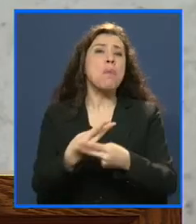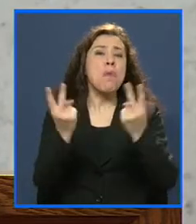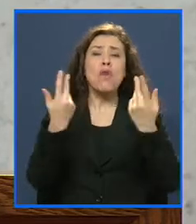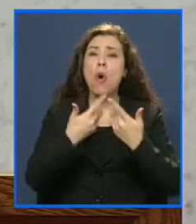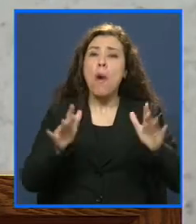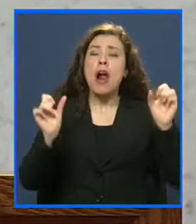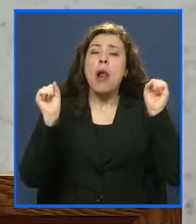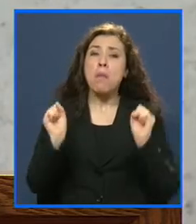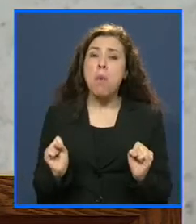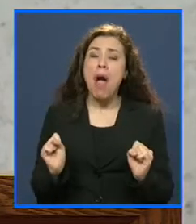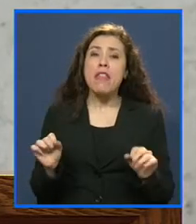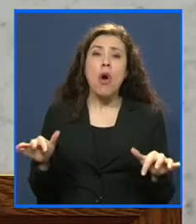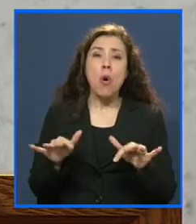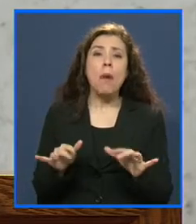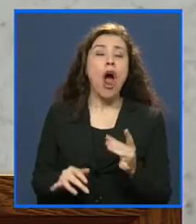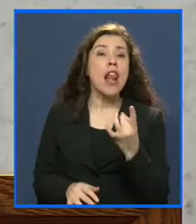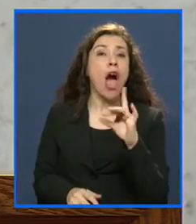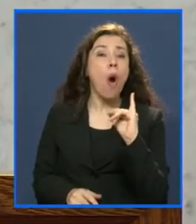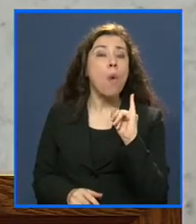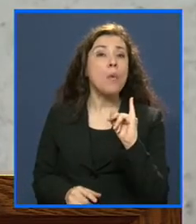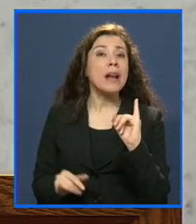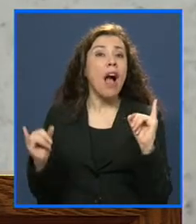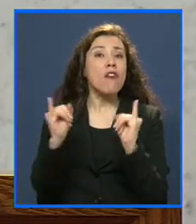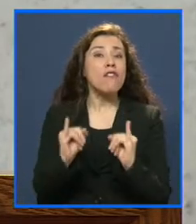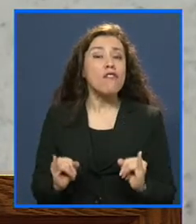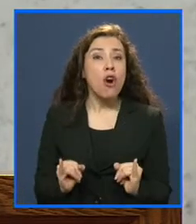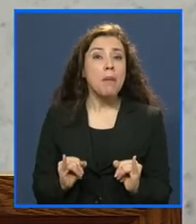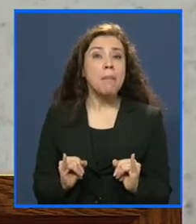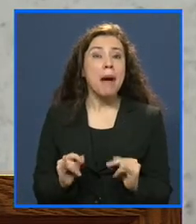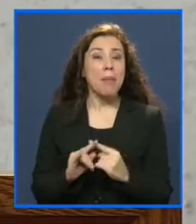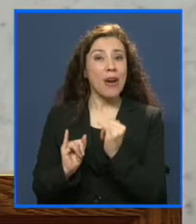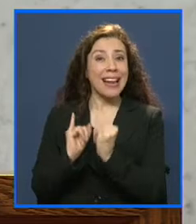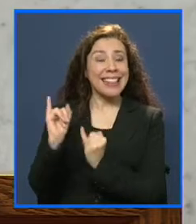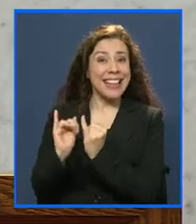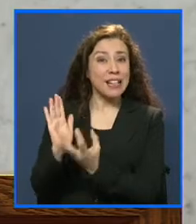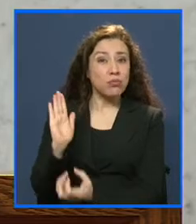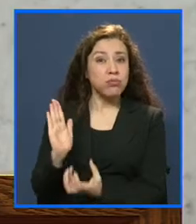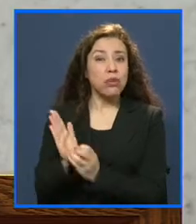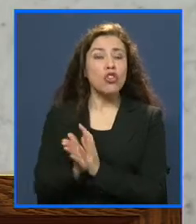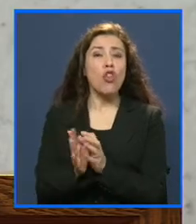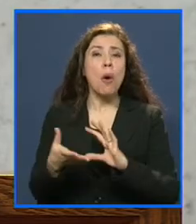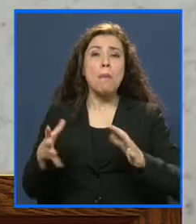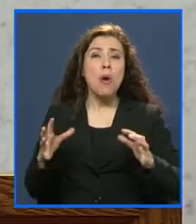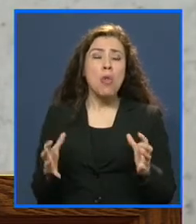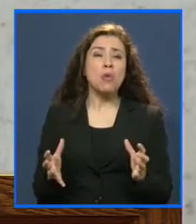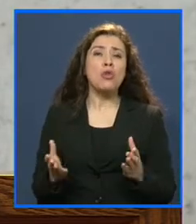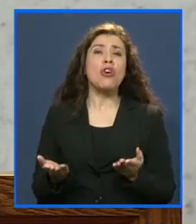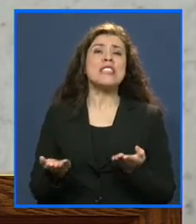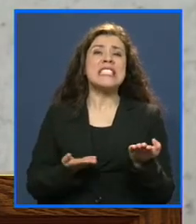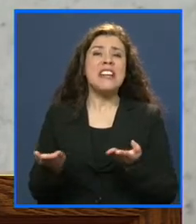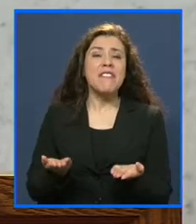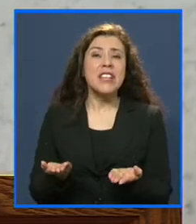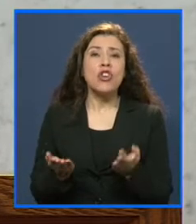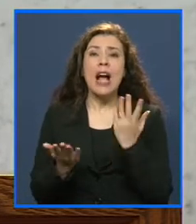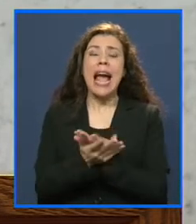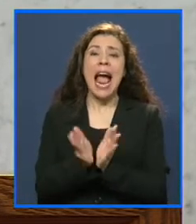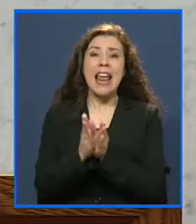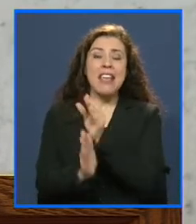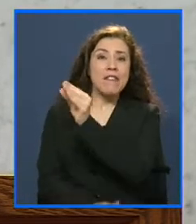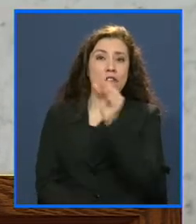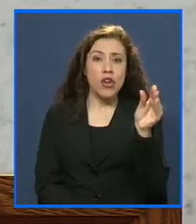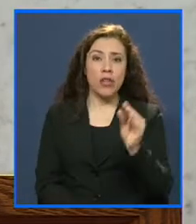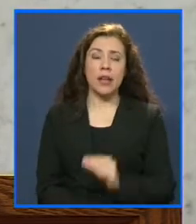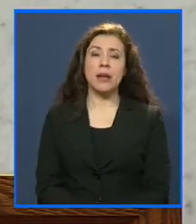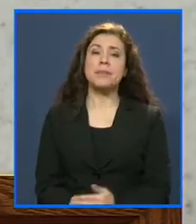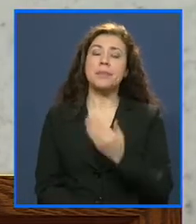general una única plataforma móvil de los productos y servicios informáticos y de información de la biblioteca además